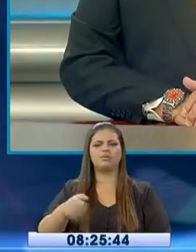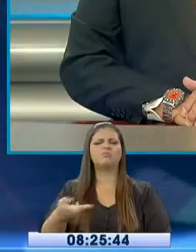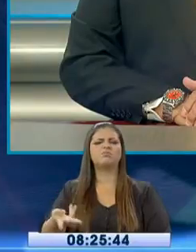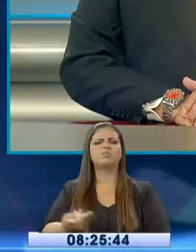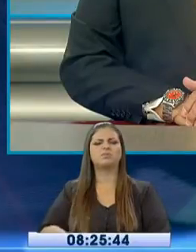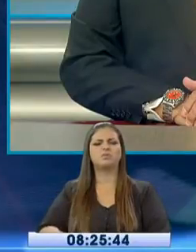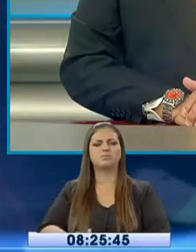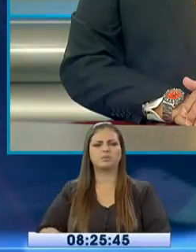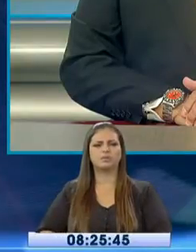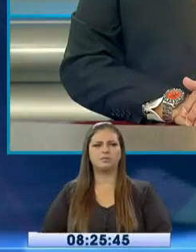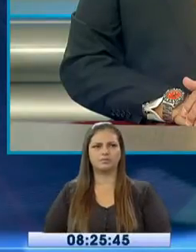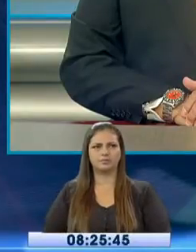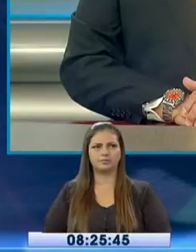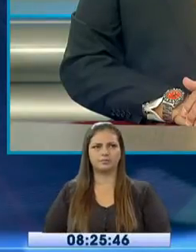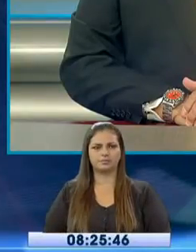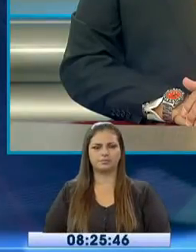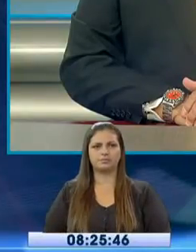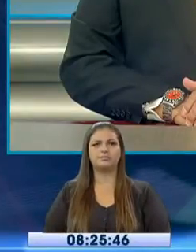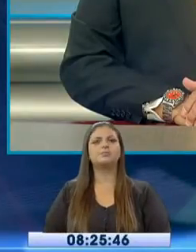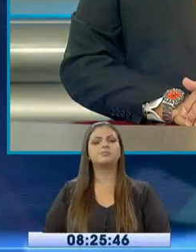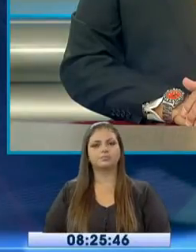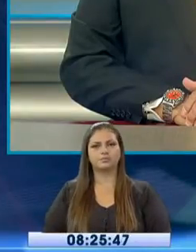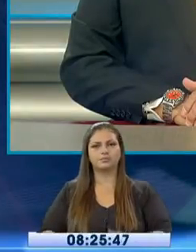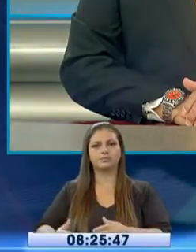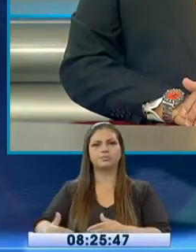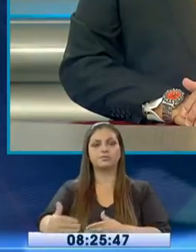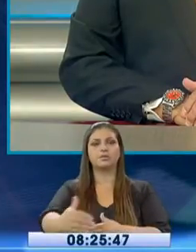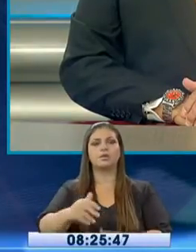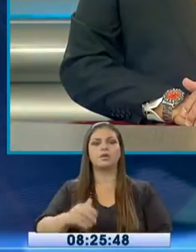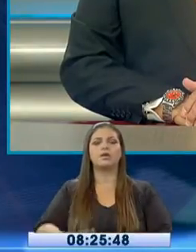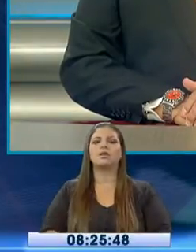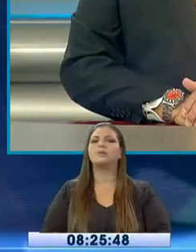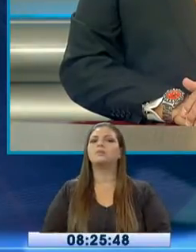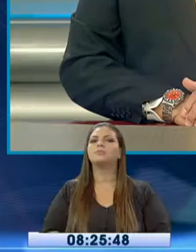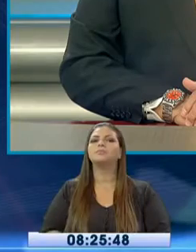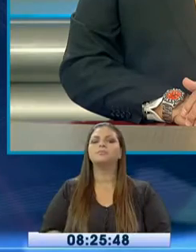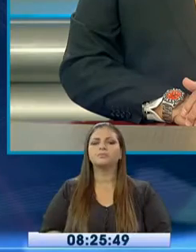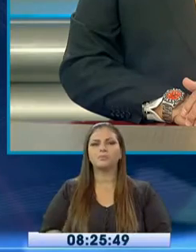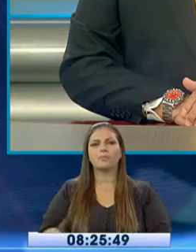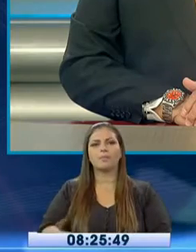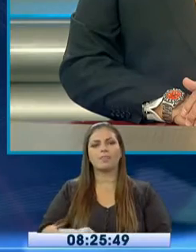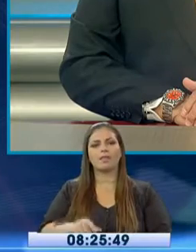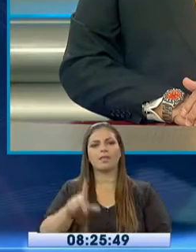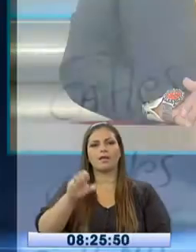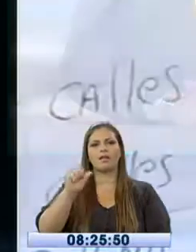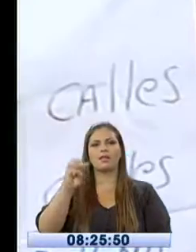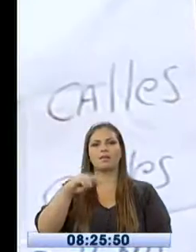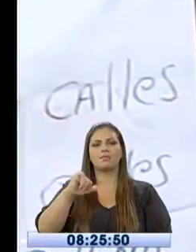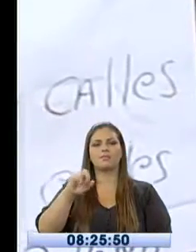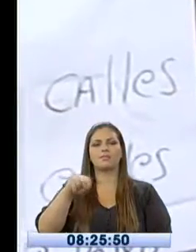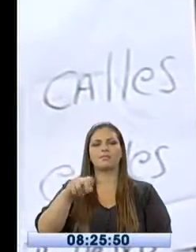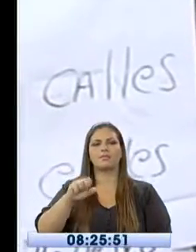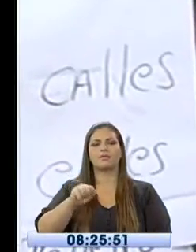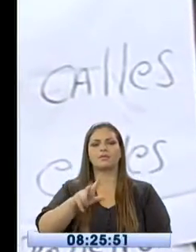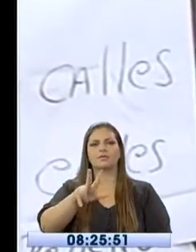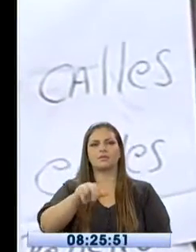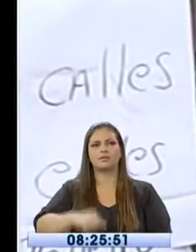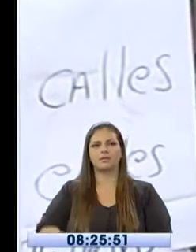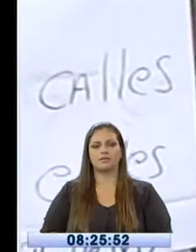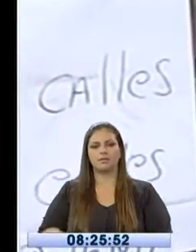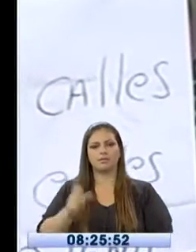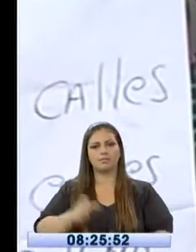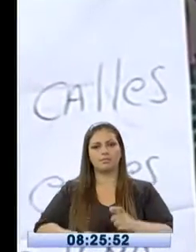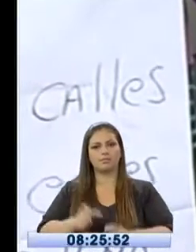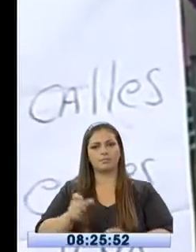Hugo, estamos en la lámina 3 de Nueva Prosperina, esto es al noroeste de la ciudad de Guayaquil. Sus habitantes, como pueden observar